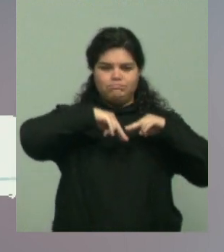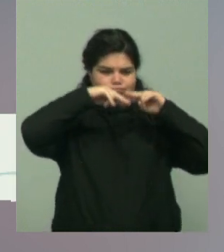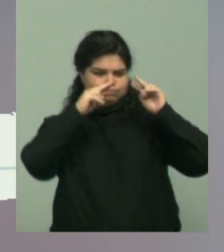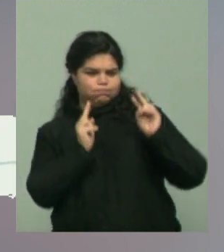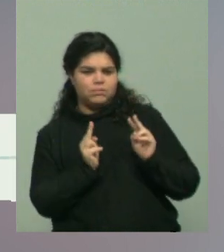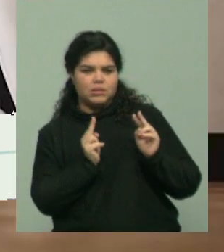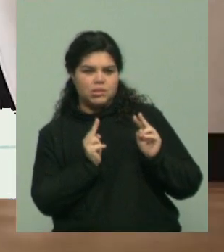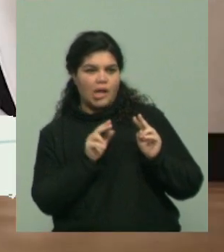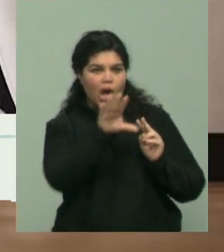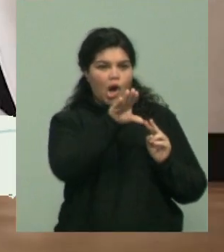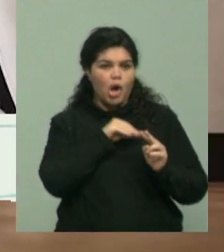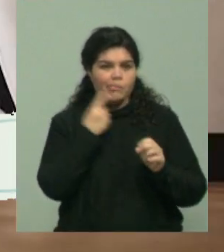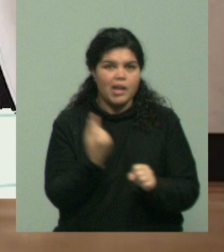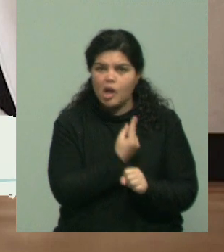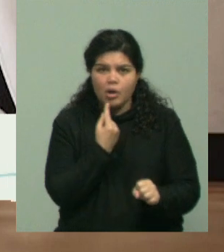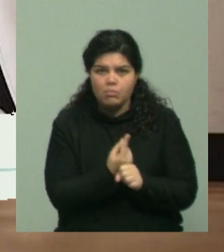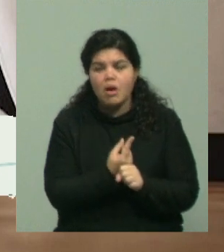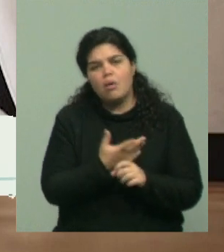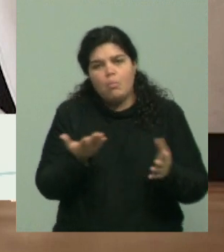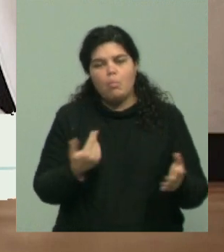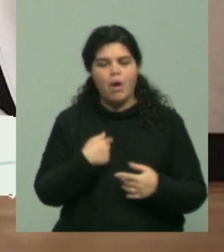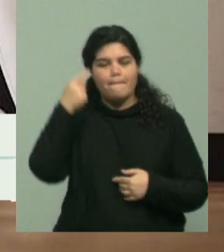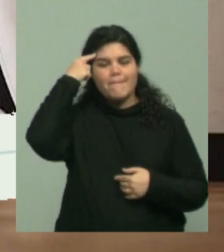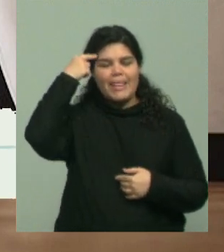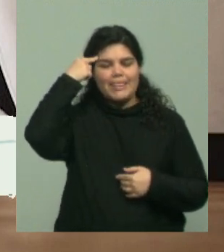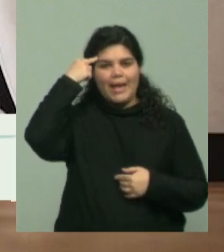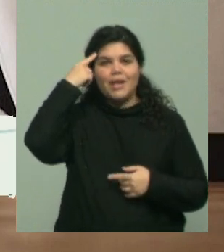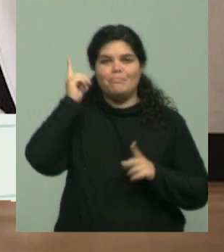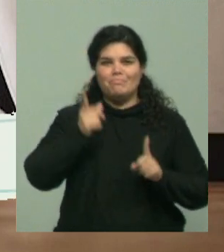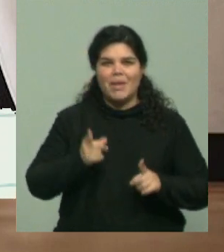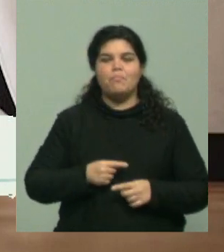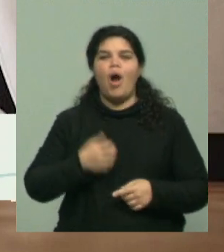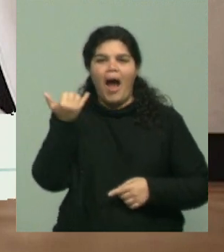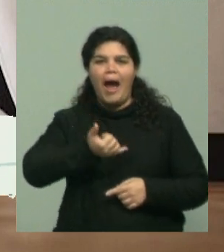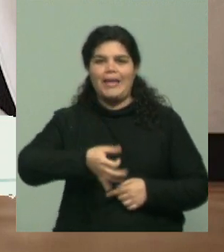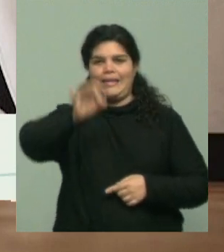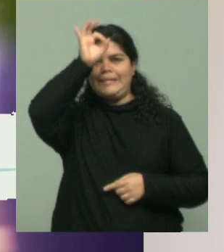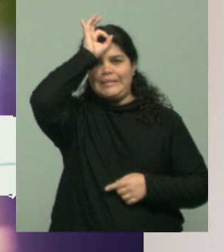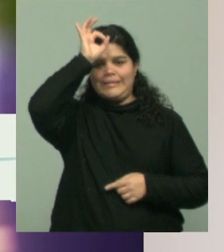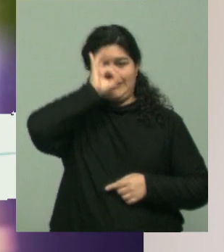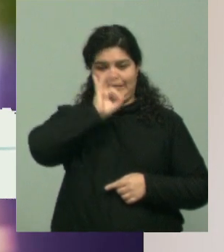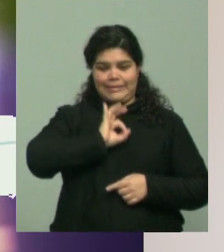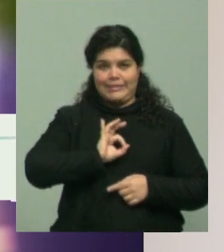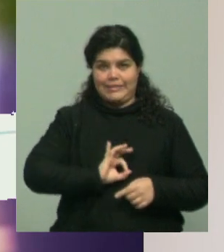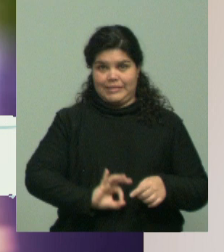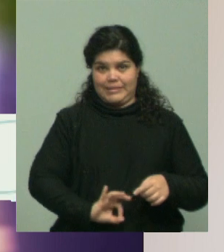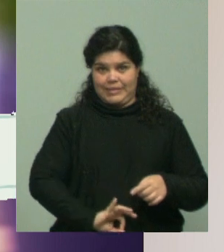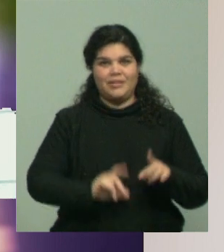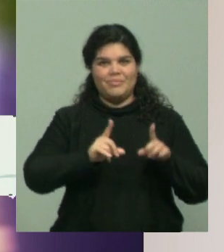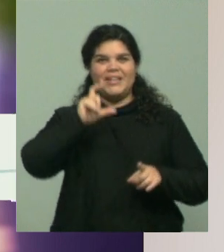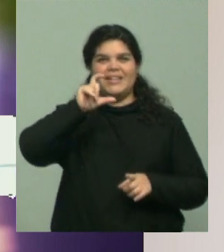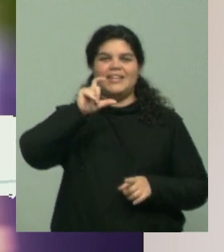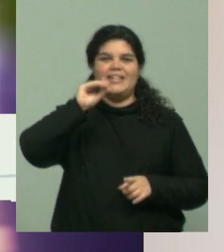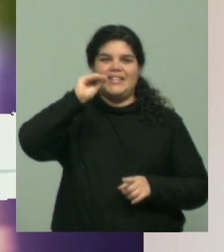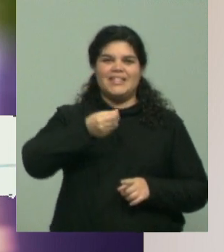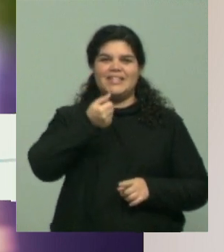mentalmente. Nosotros tenemos distintos centros de energía que son los chakras. Entonces, bueno, en la frente, acá en el